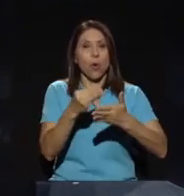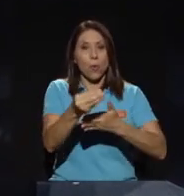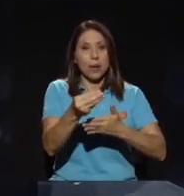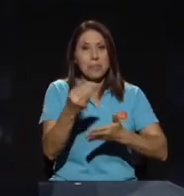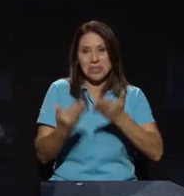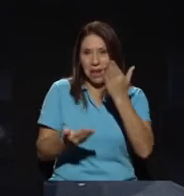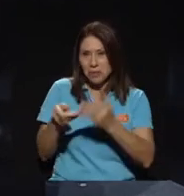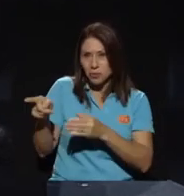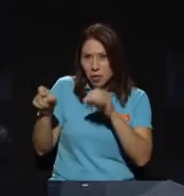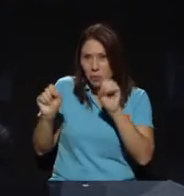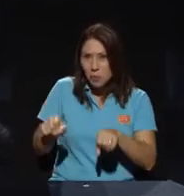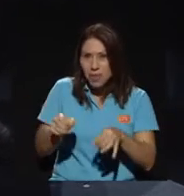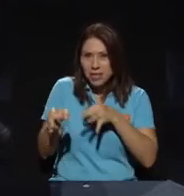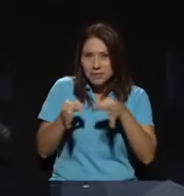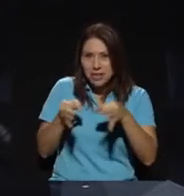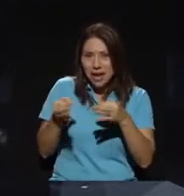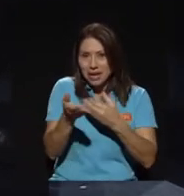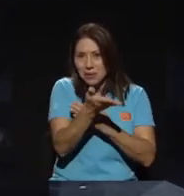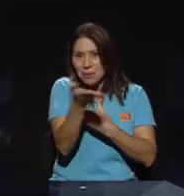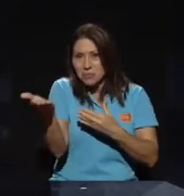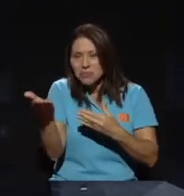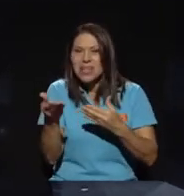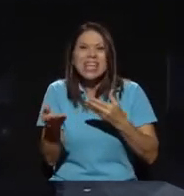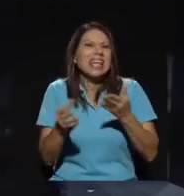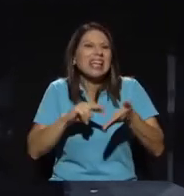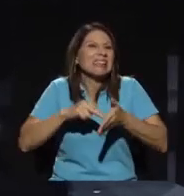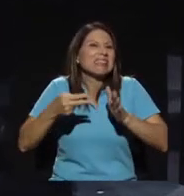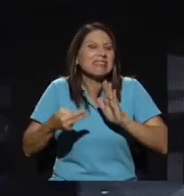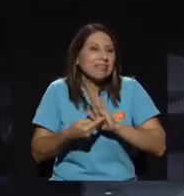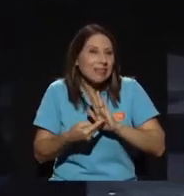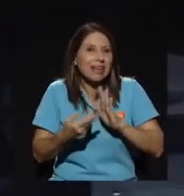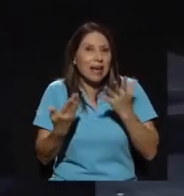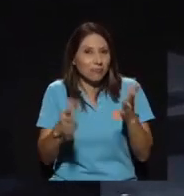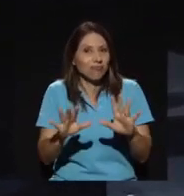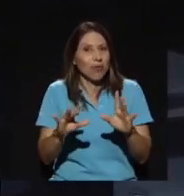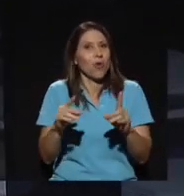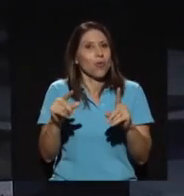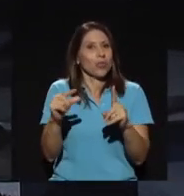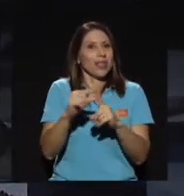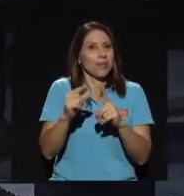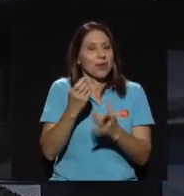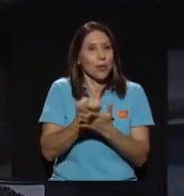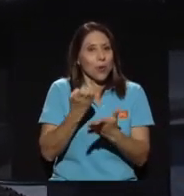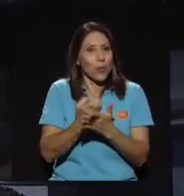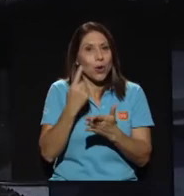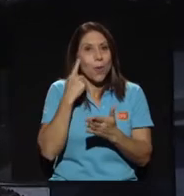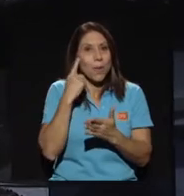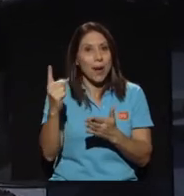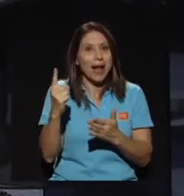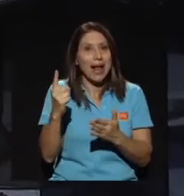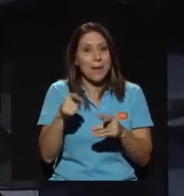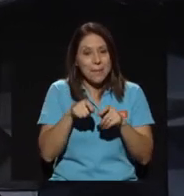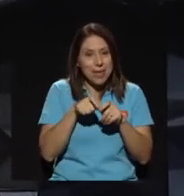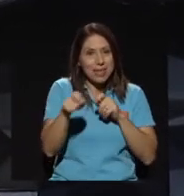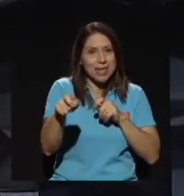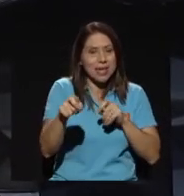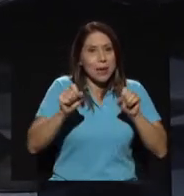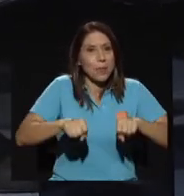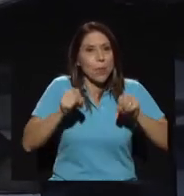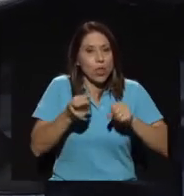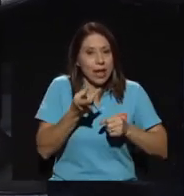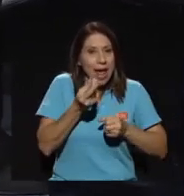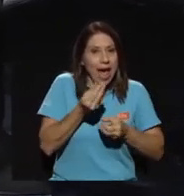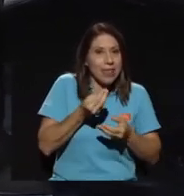explicar ahora a los televidentes claramente que es un término económico para medir el poder adquisitivo de la gente y comparar